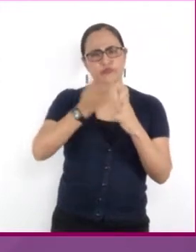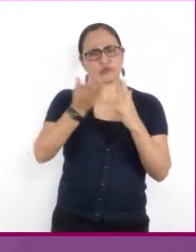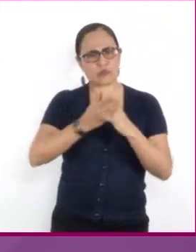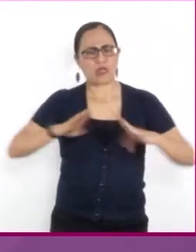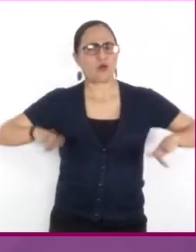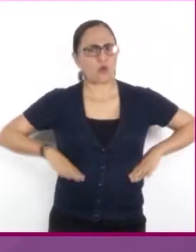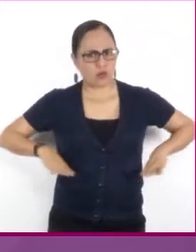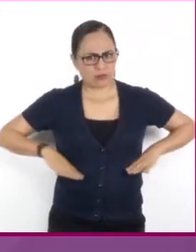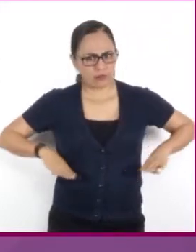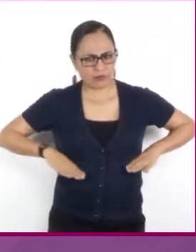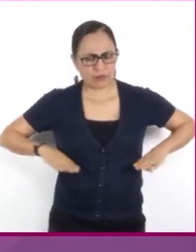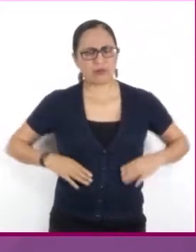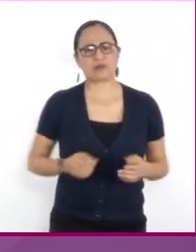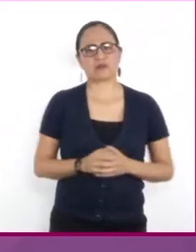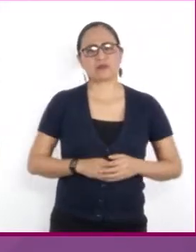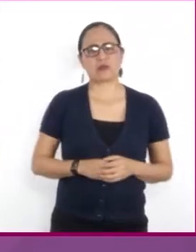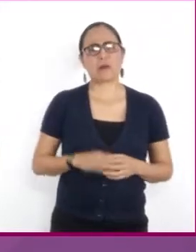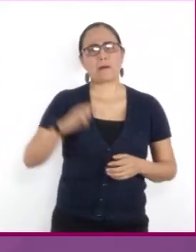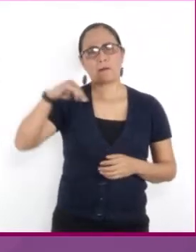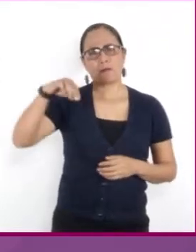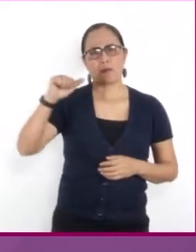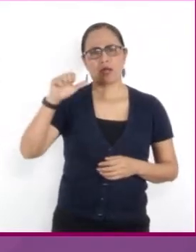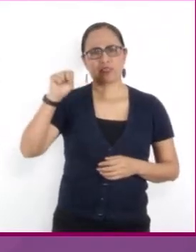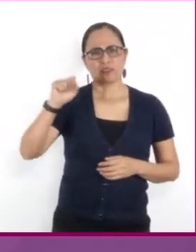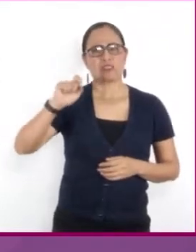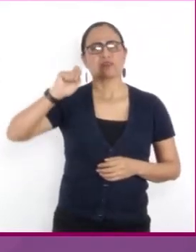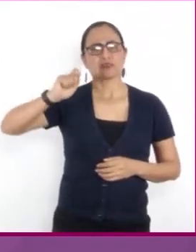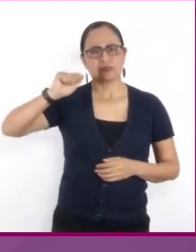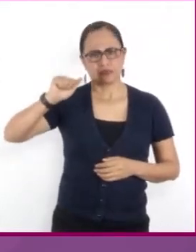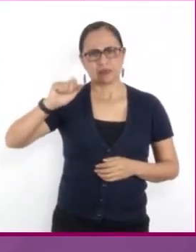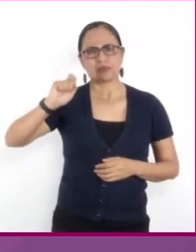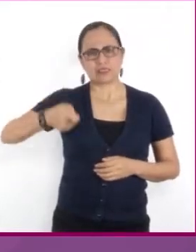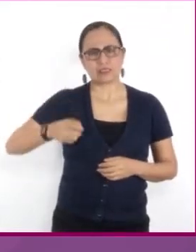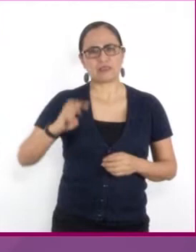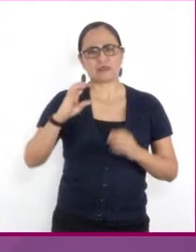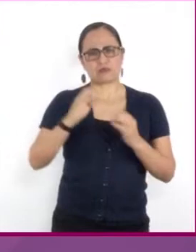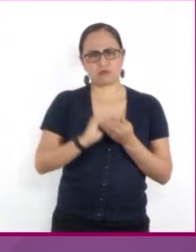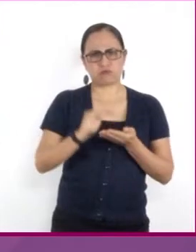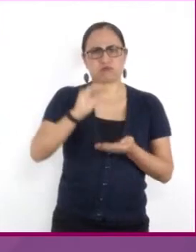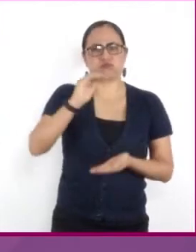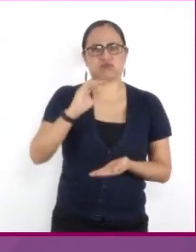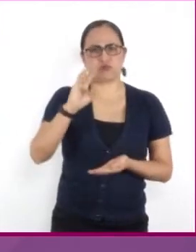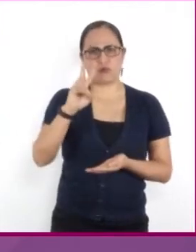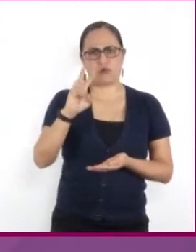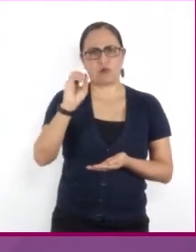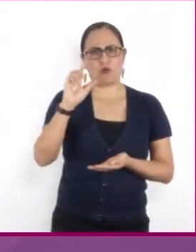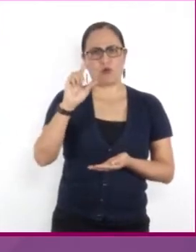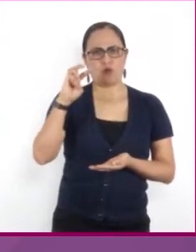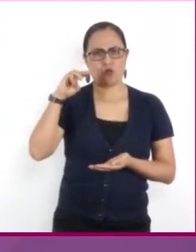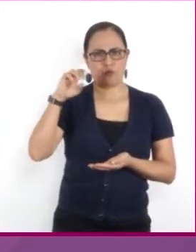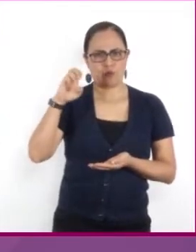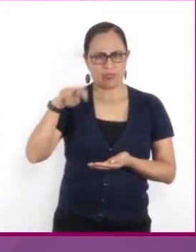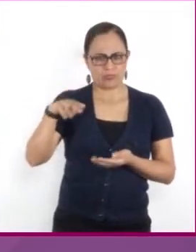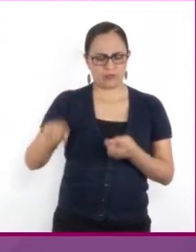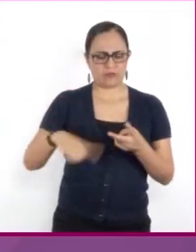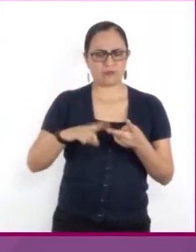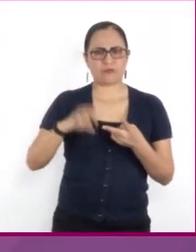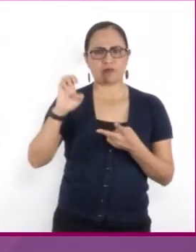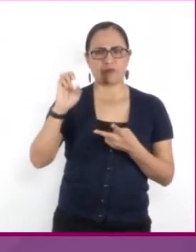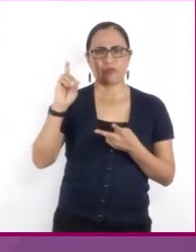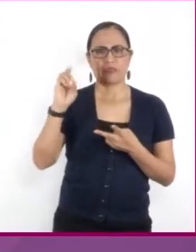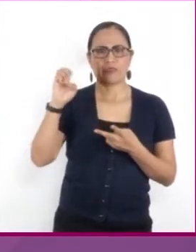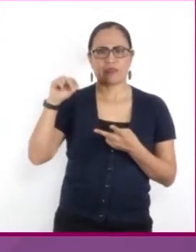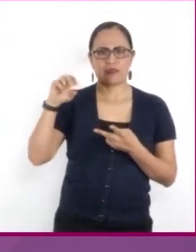de la materia. ¿Qué es la masa? ¿Qué es el volumen? ¿Qué es la densidad? Para